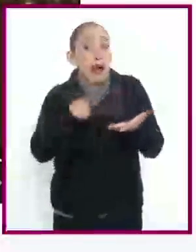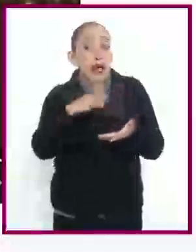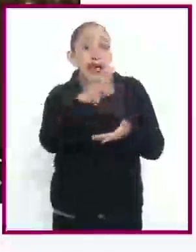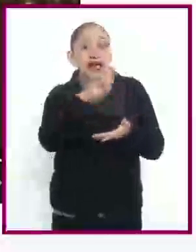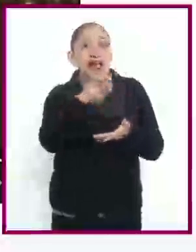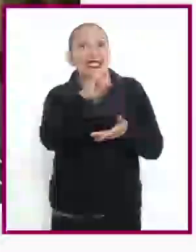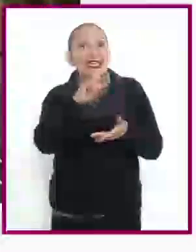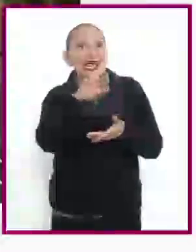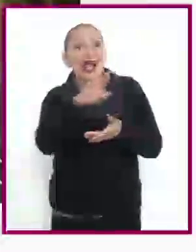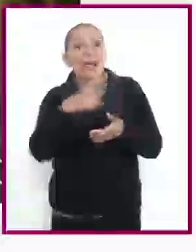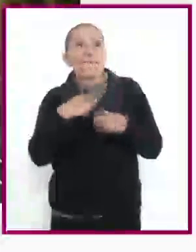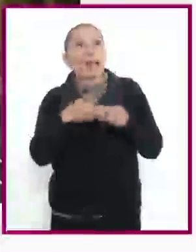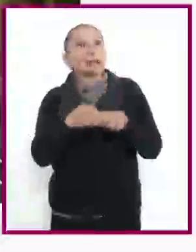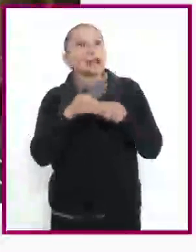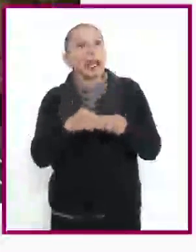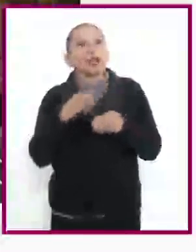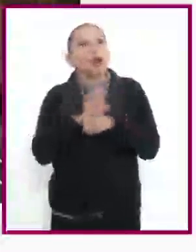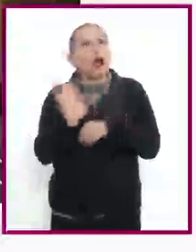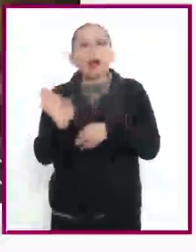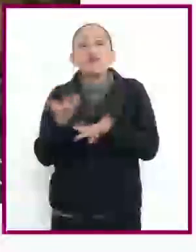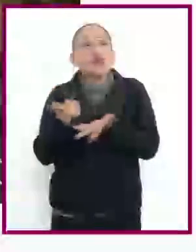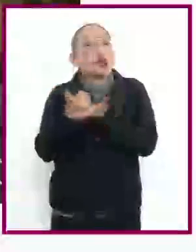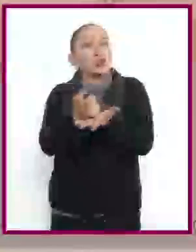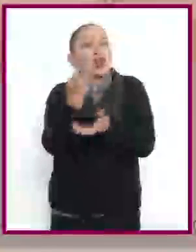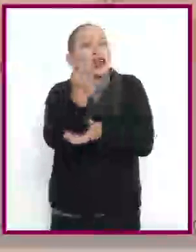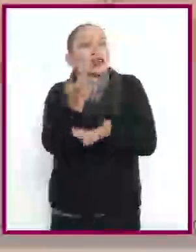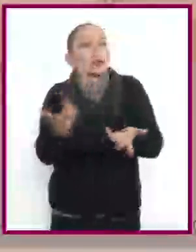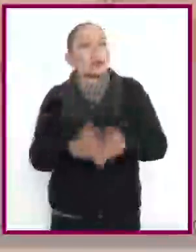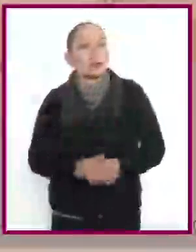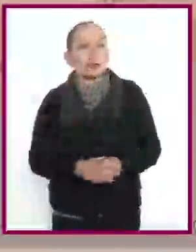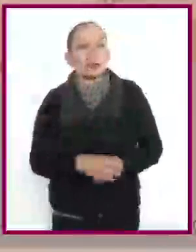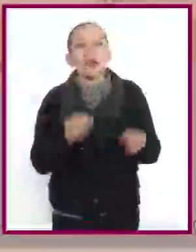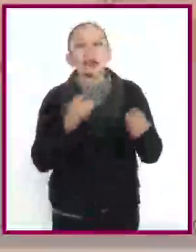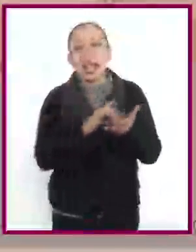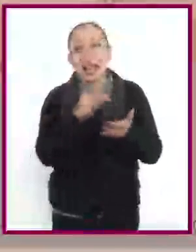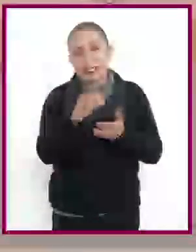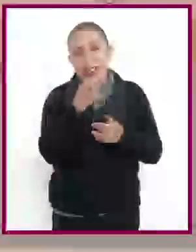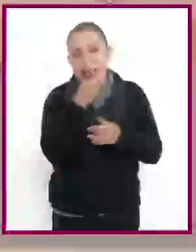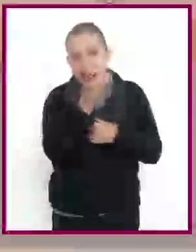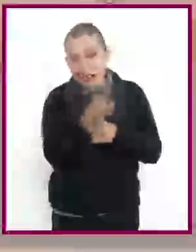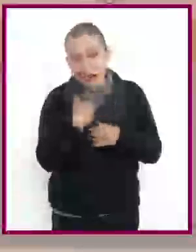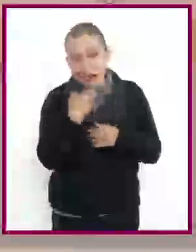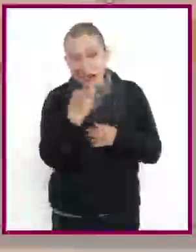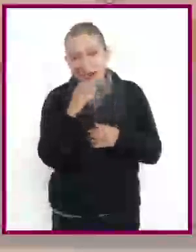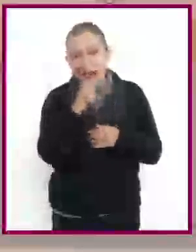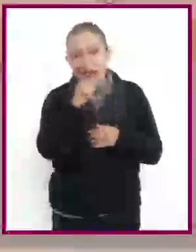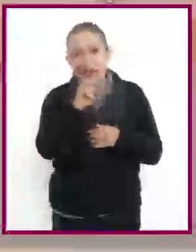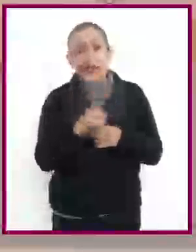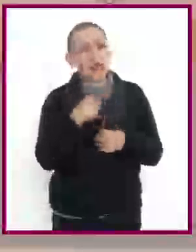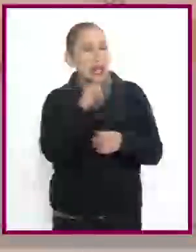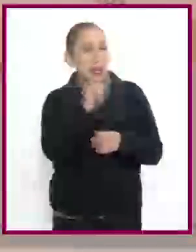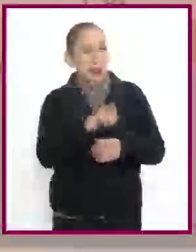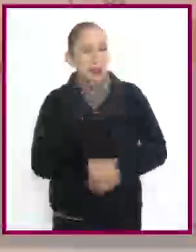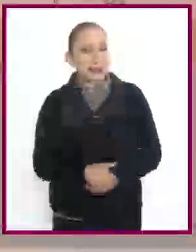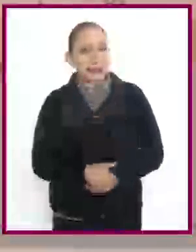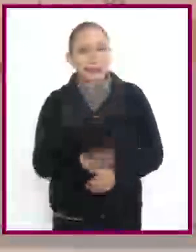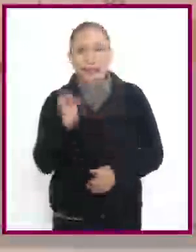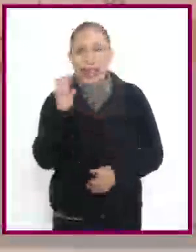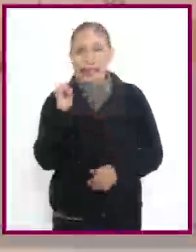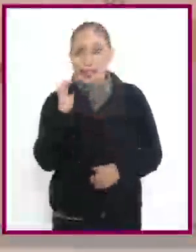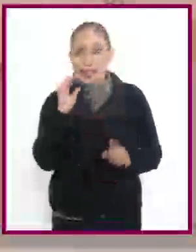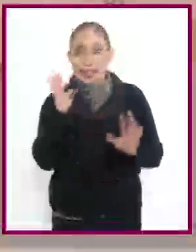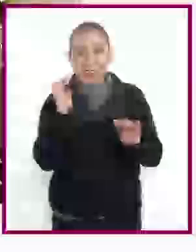que enterrarlos en vertederos de basura que acaban por contaminar suelos y mares. Yo le pregunto a nuestro público,